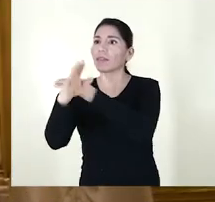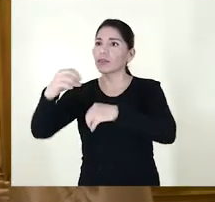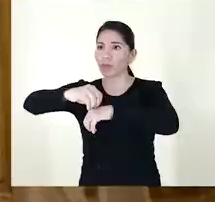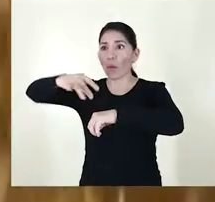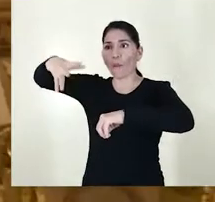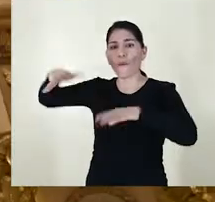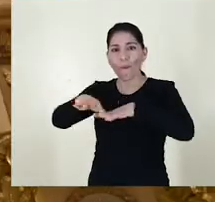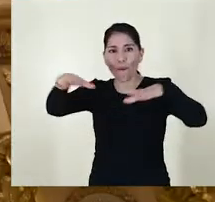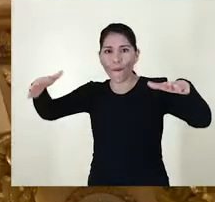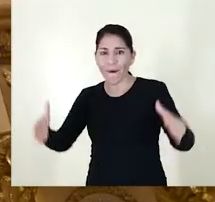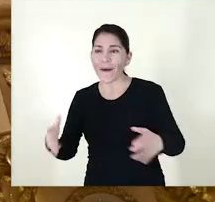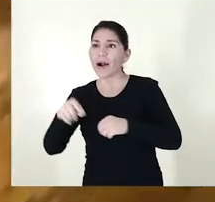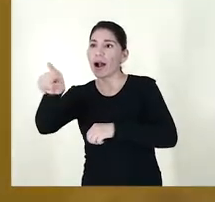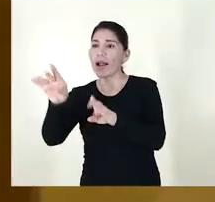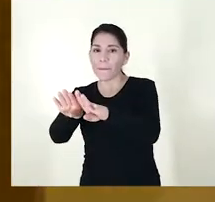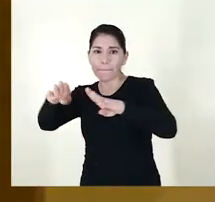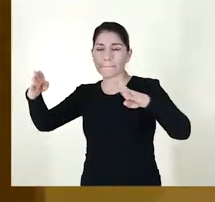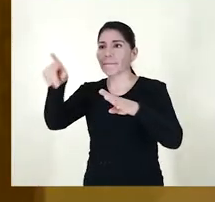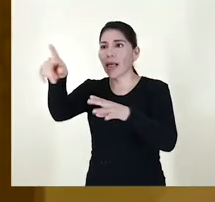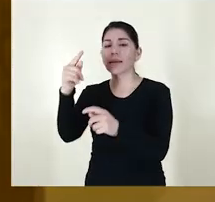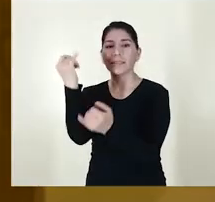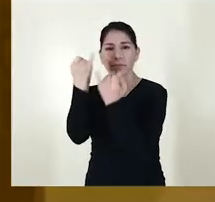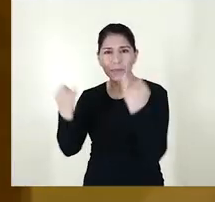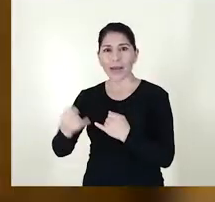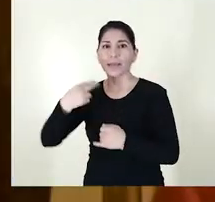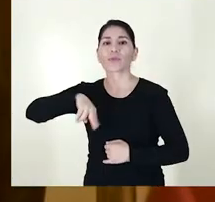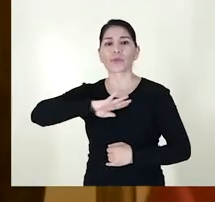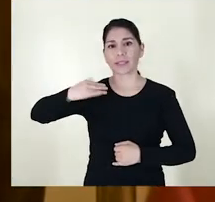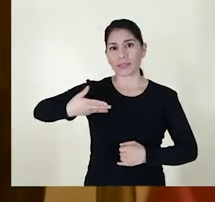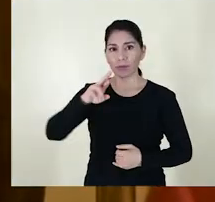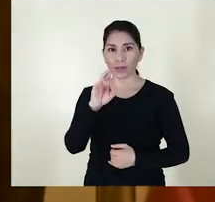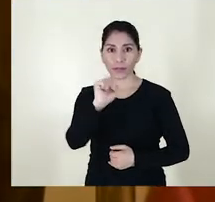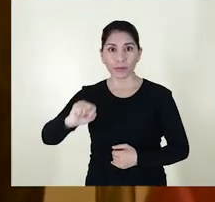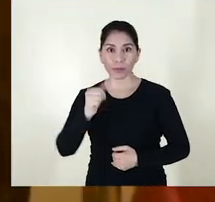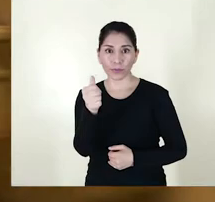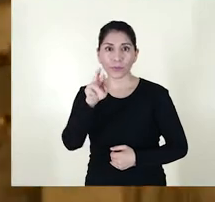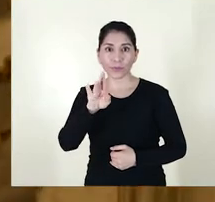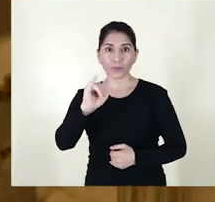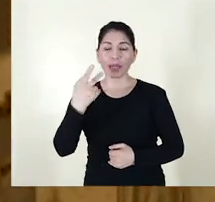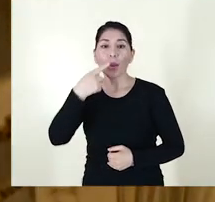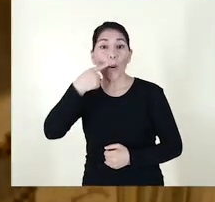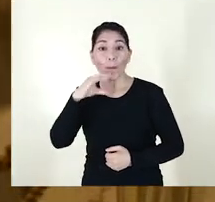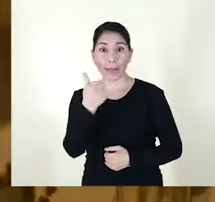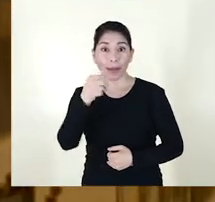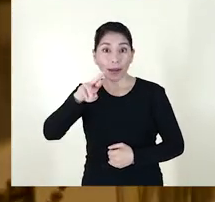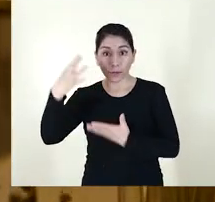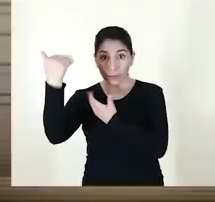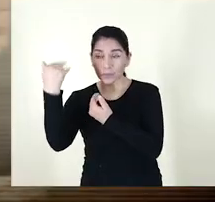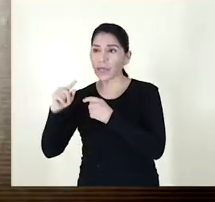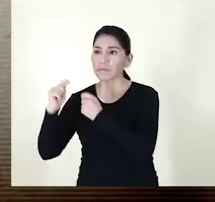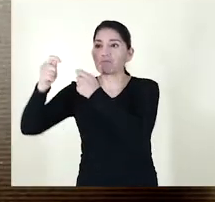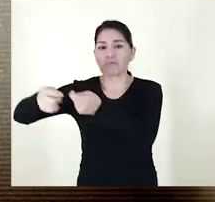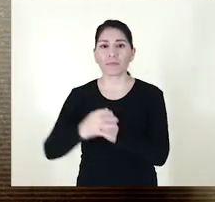altar neoclásico dorado destaca por 2 retablos, el de la patrona Nuestra Señora del Rosario, efigie regalada por el